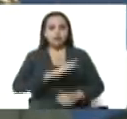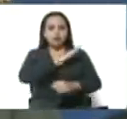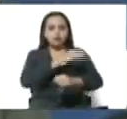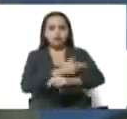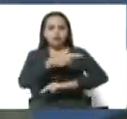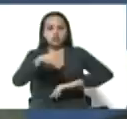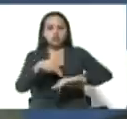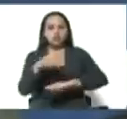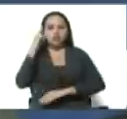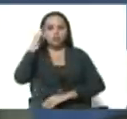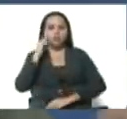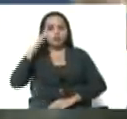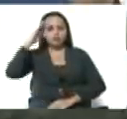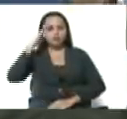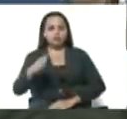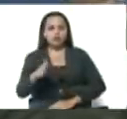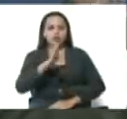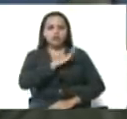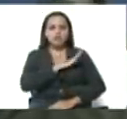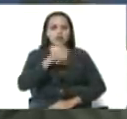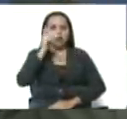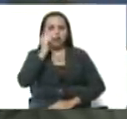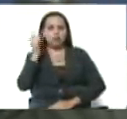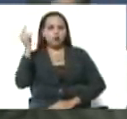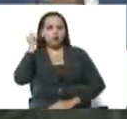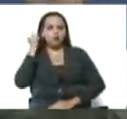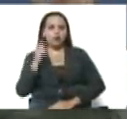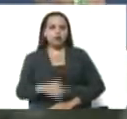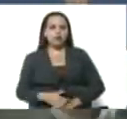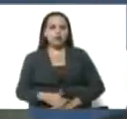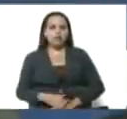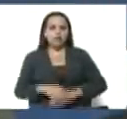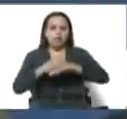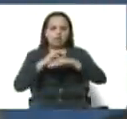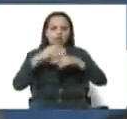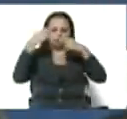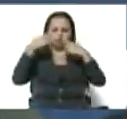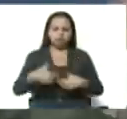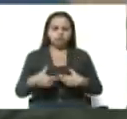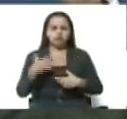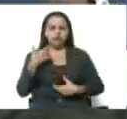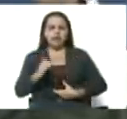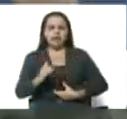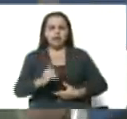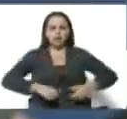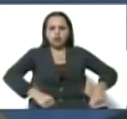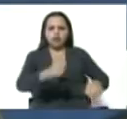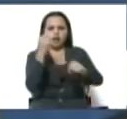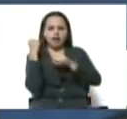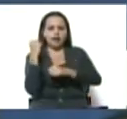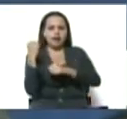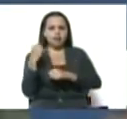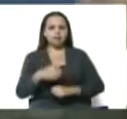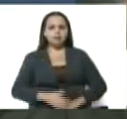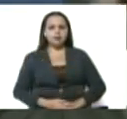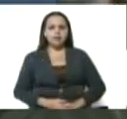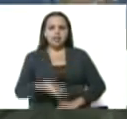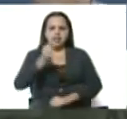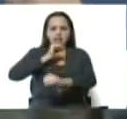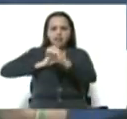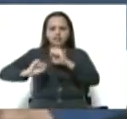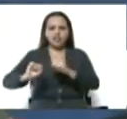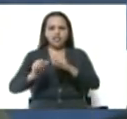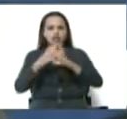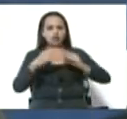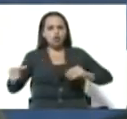bolivariana tiene hombres y mujeres de carne y hueso que con las armas en la mano defienden